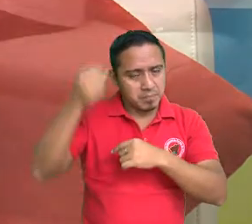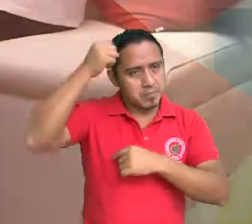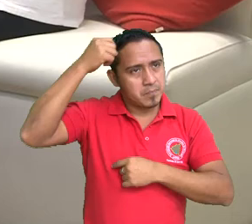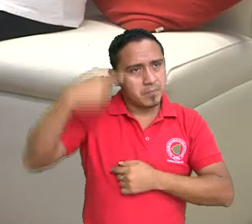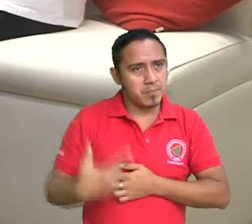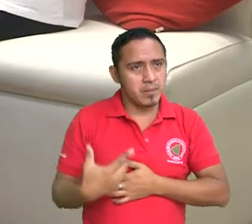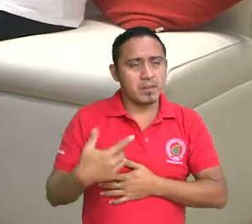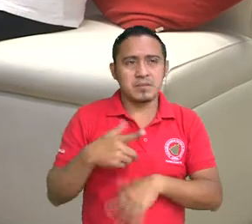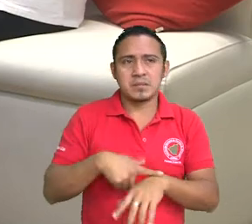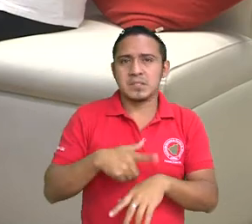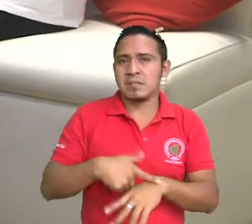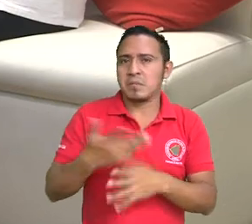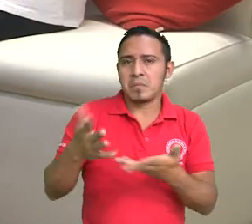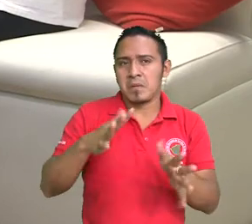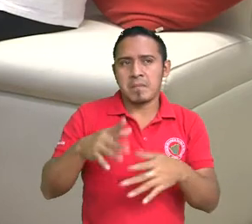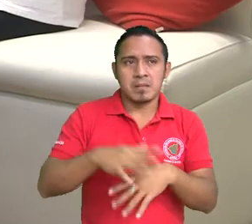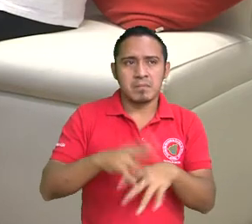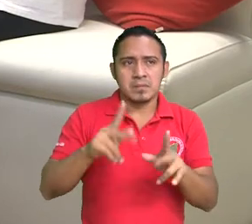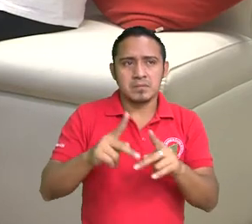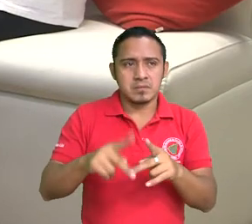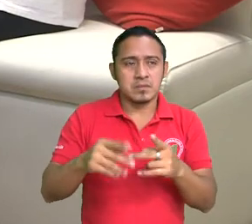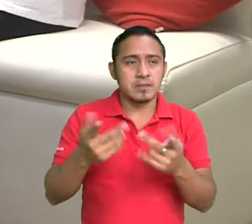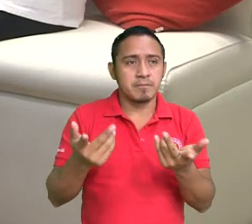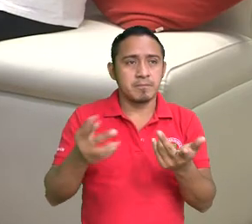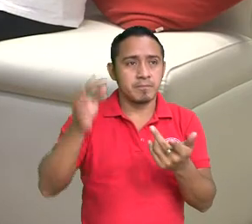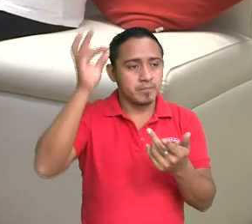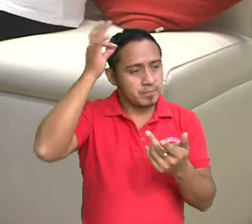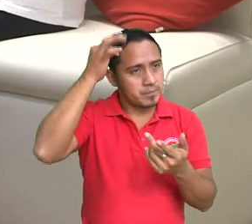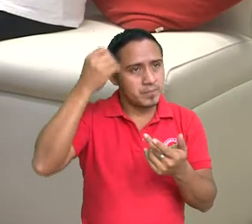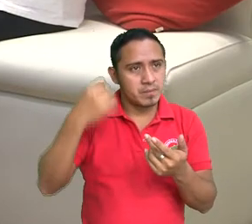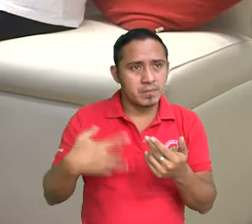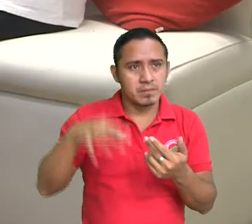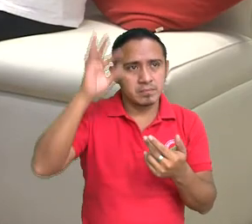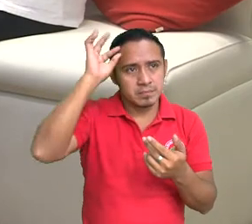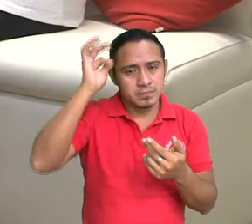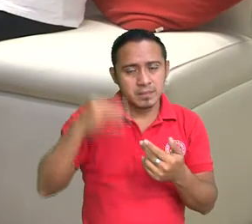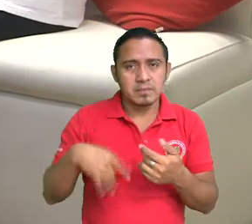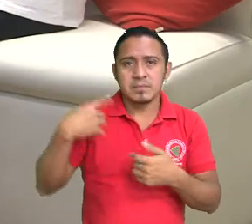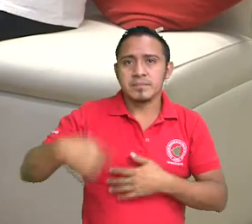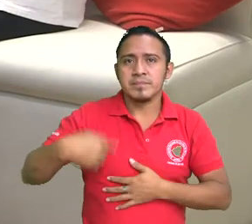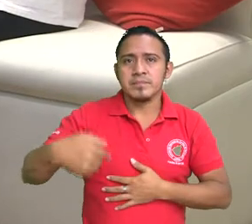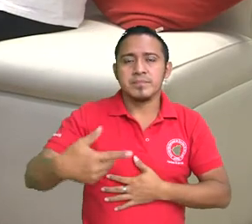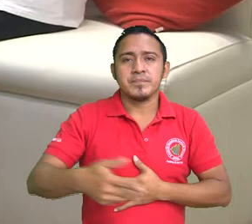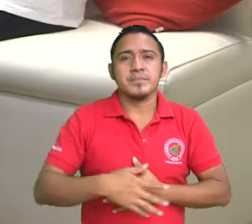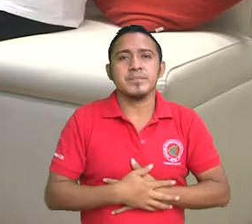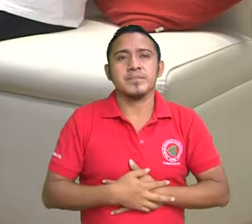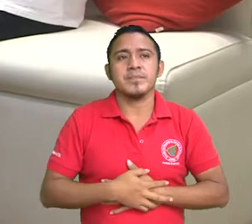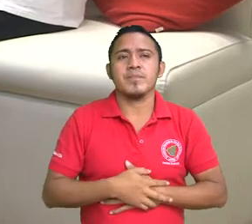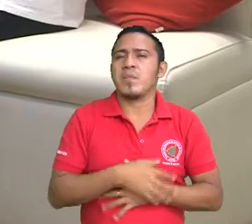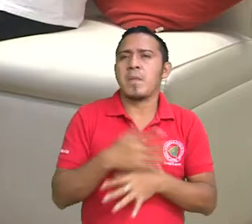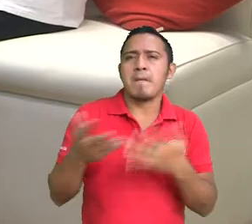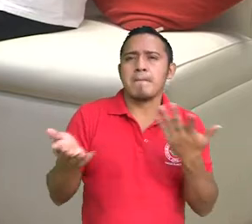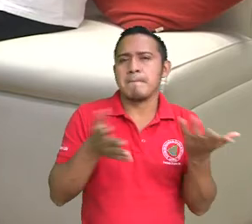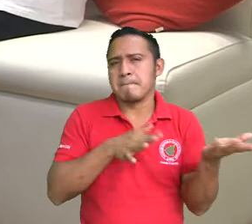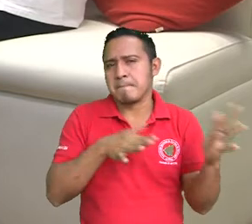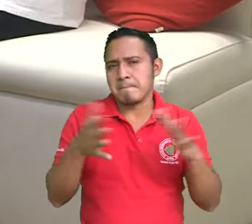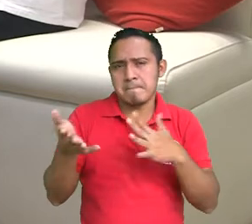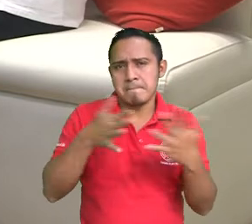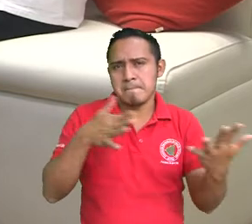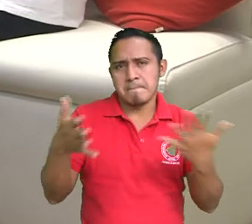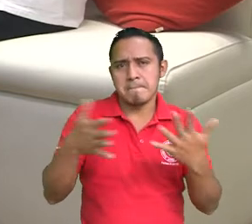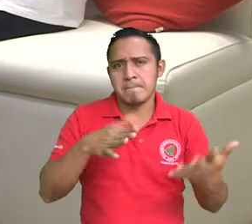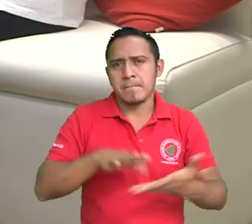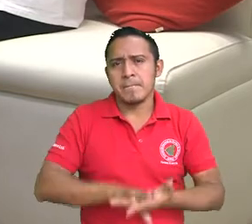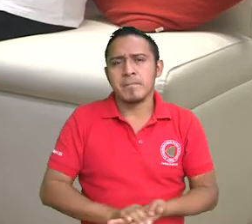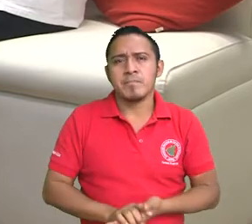No sé cuánto es el estimado de que una persona, un ser humano, puede botar cabello al día. Diario. ¿Cuánto es el estimado, doctora, más o menos, que